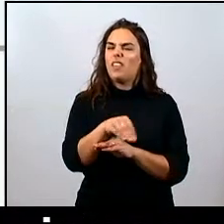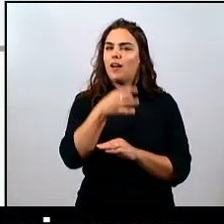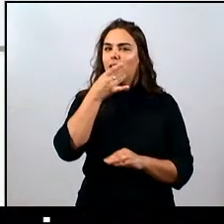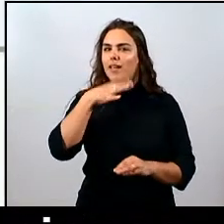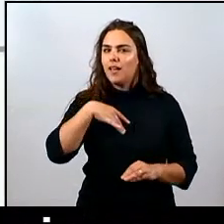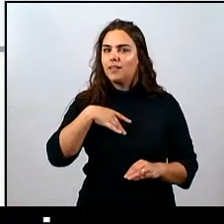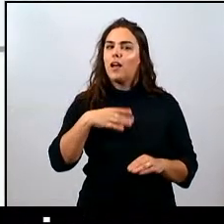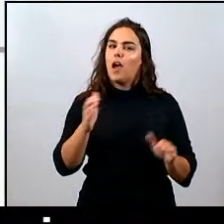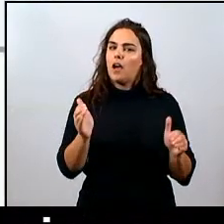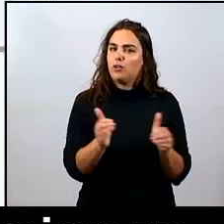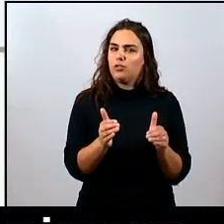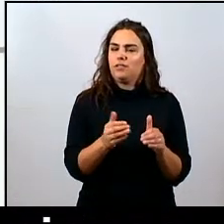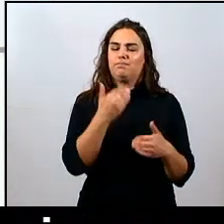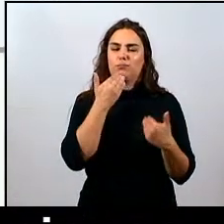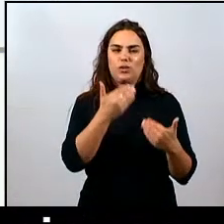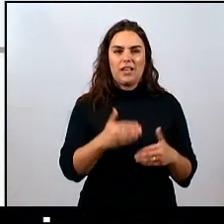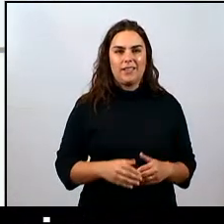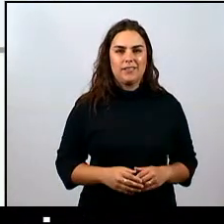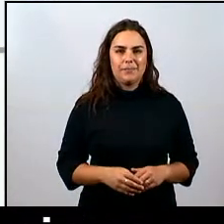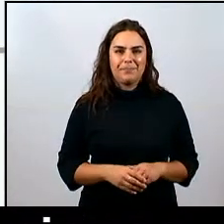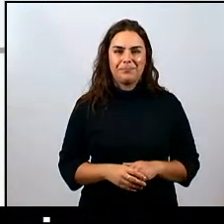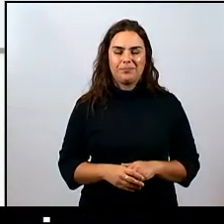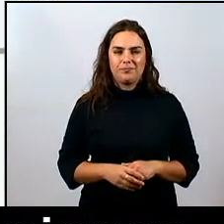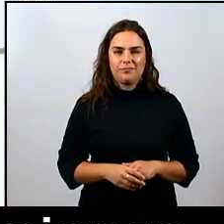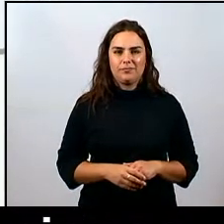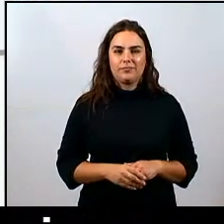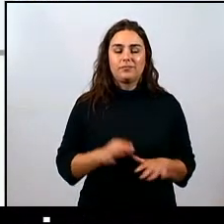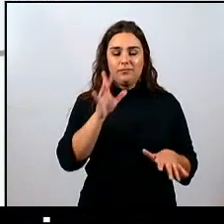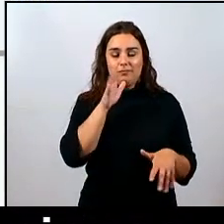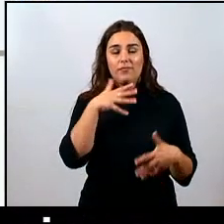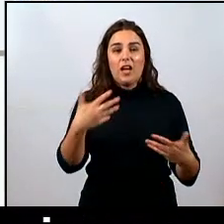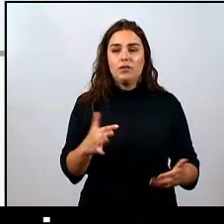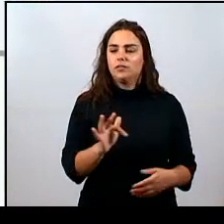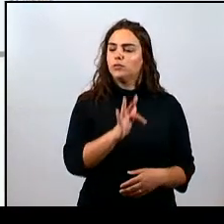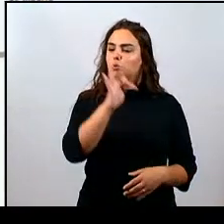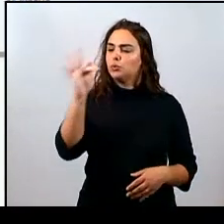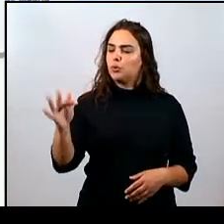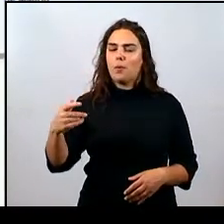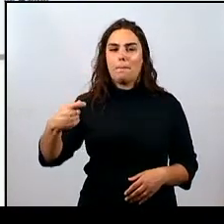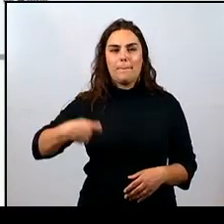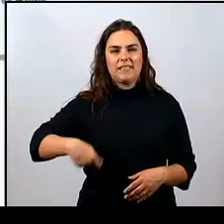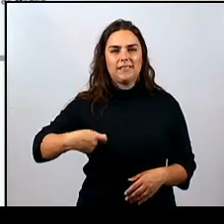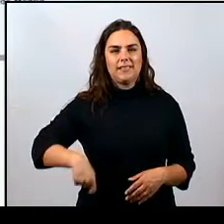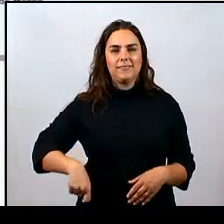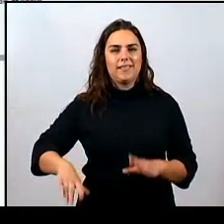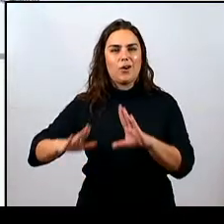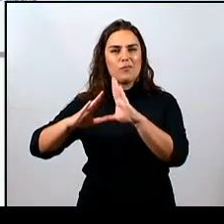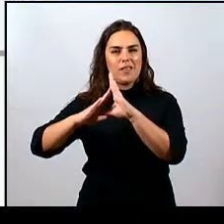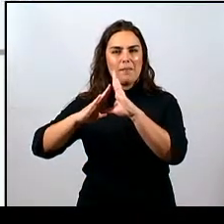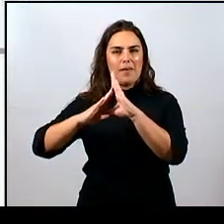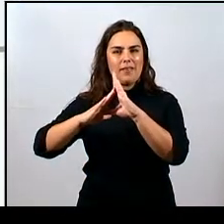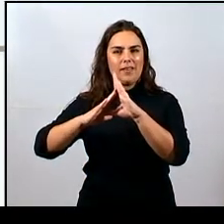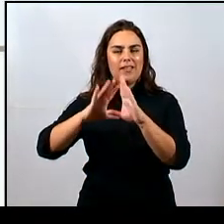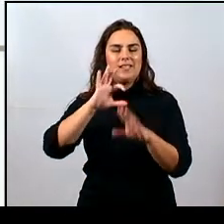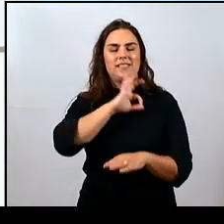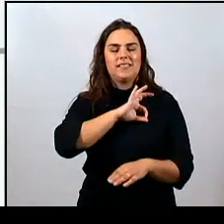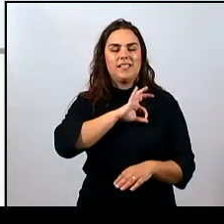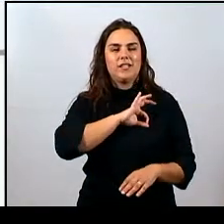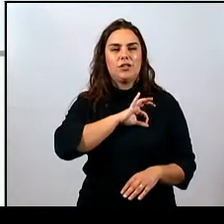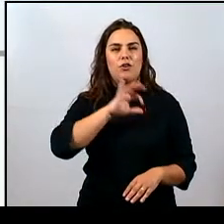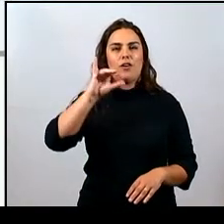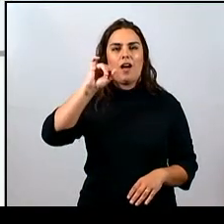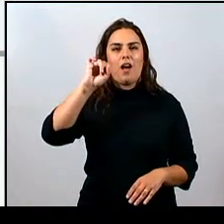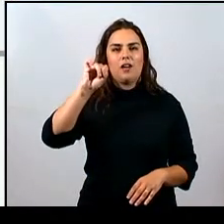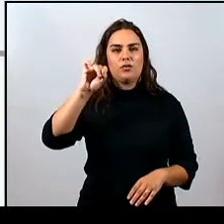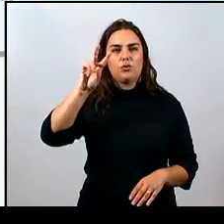de lo pequeño. Muchas gracias. A continuación, toma la palabra la presidenta de la Comunidad de Madrid, Isabel Díaz